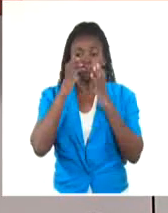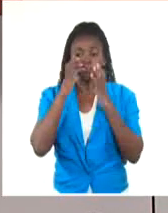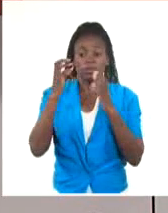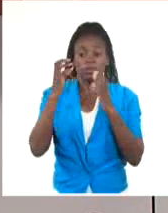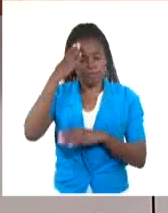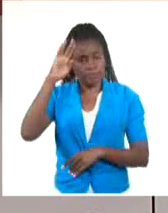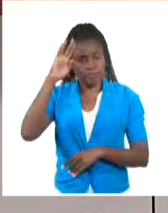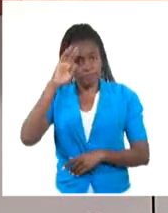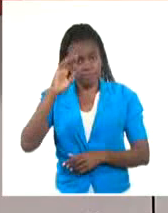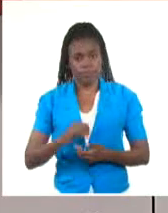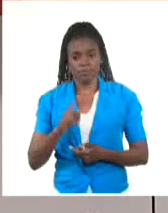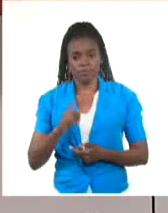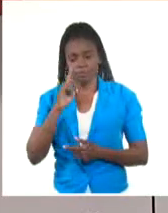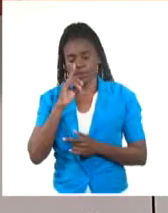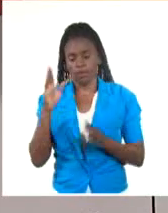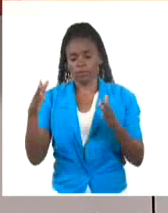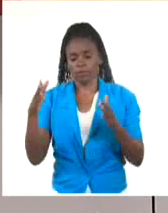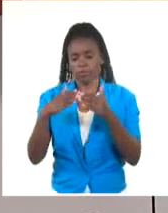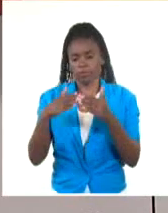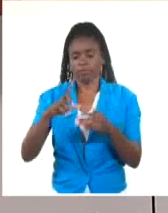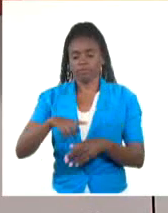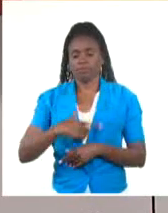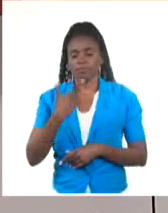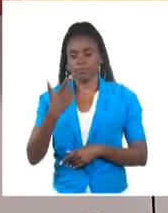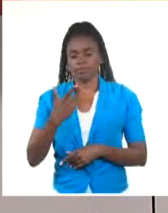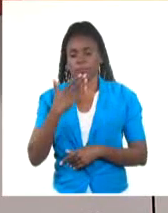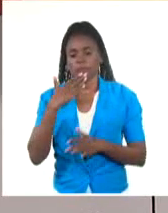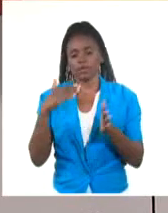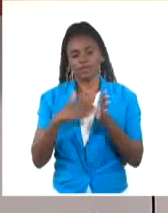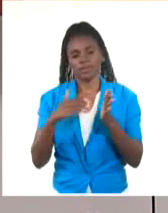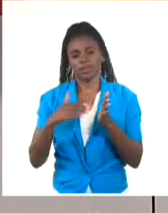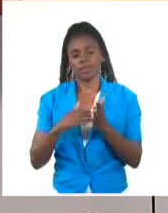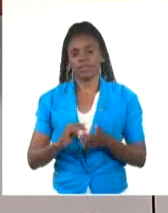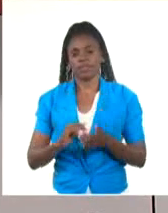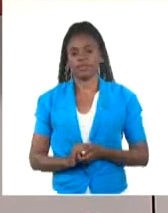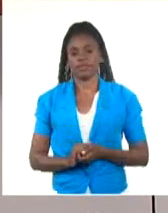Cuba. Con esta información finalizan las culturales. Tenga buenas tardes y un buen fin de semana.